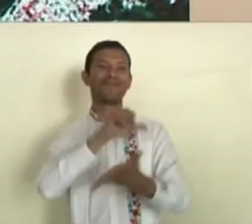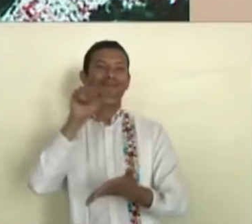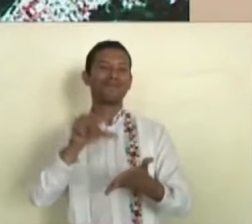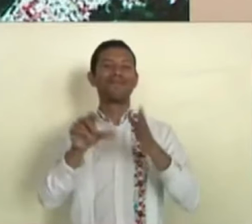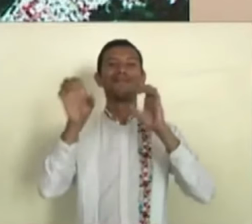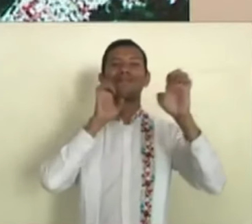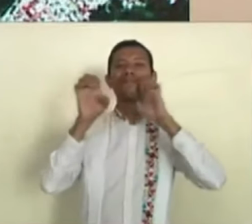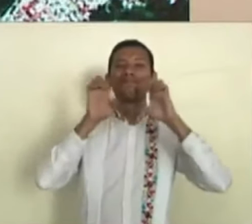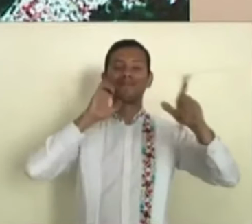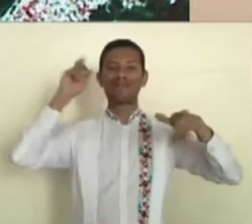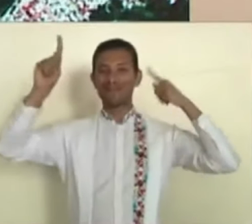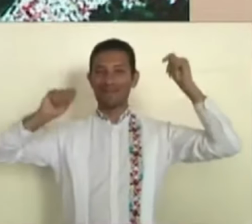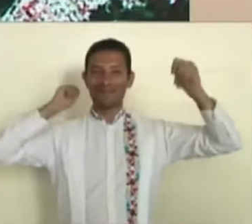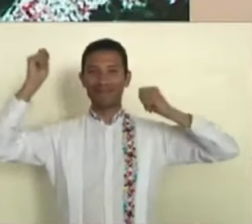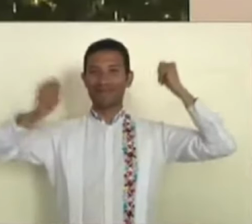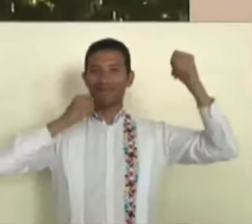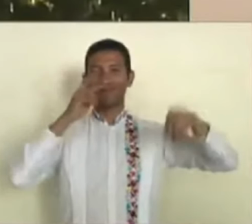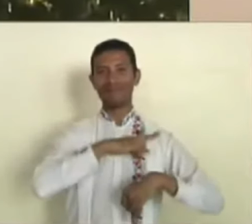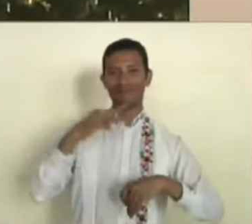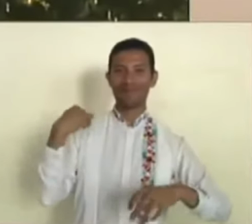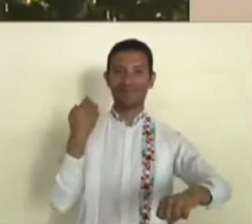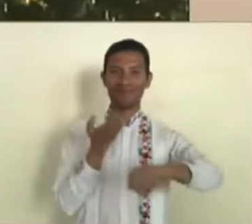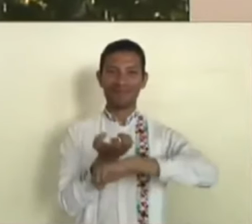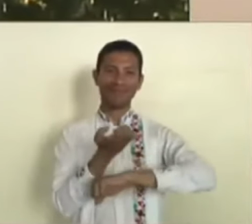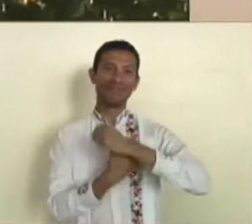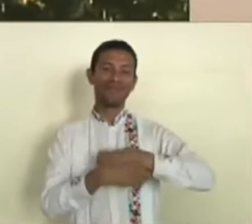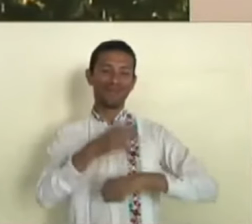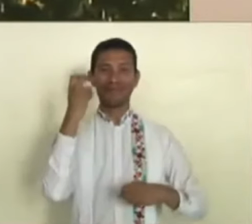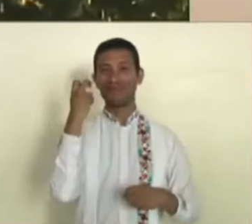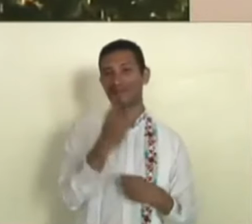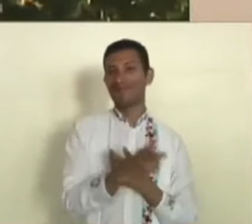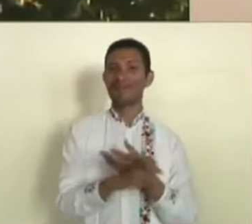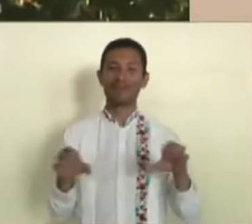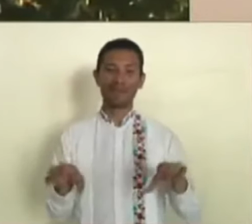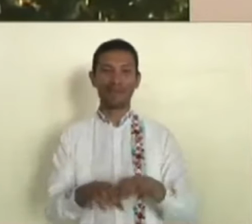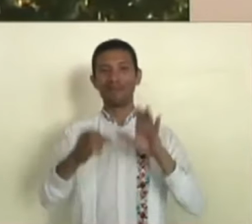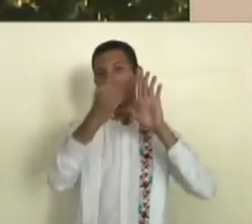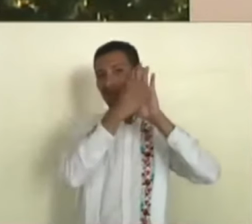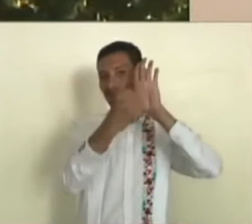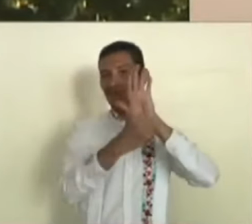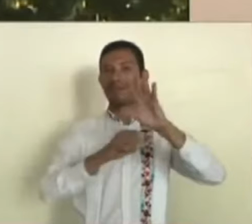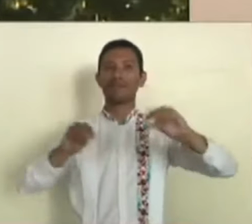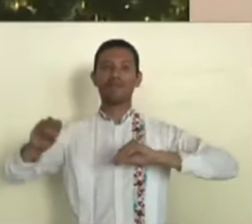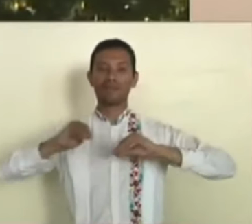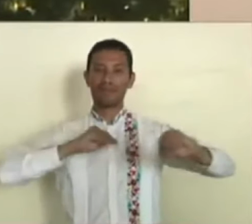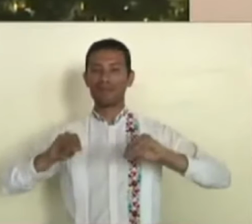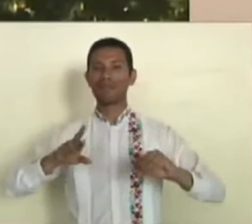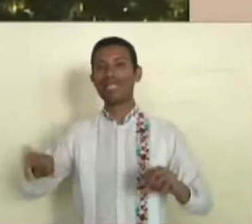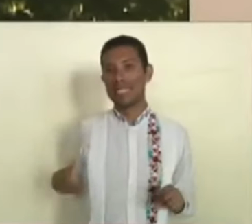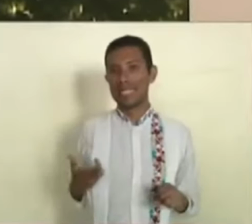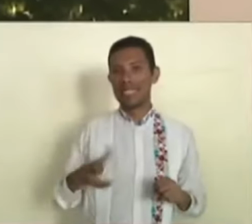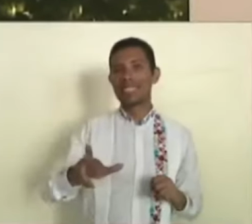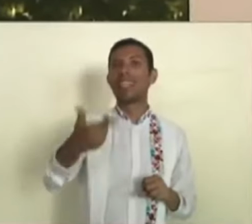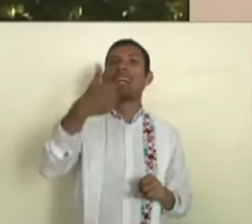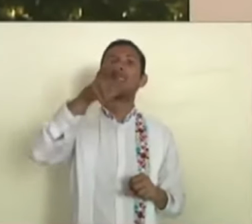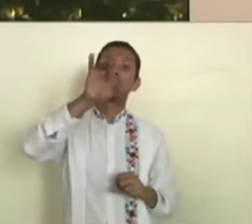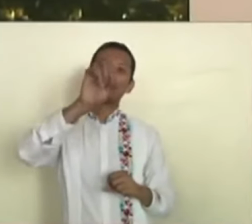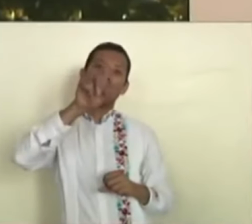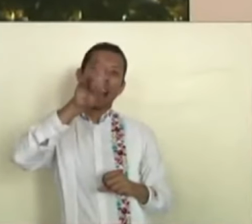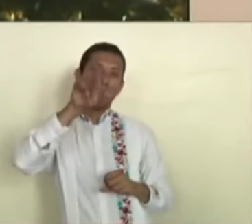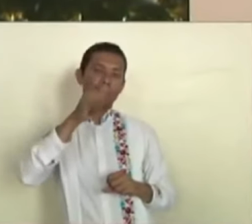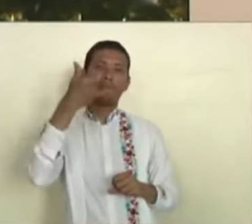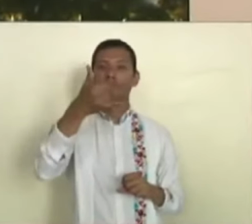centros turísticos y espacio público para la ciudad de Villahermosa. Anunciando así el ambicioso plan de movilidad para la capital tabasqueña,